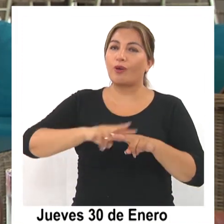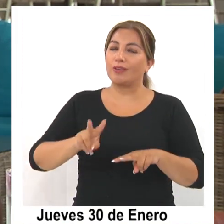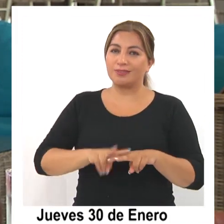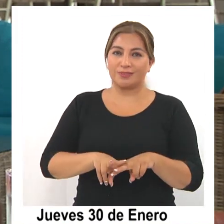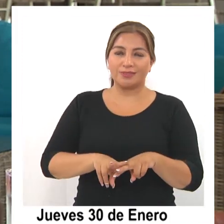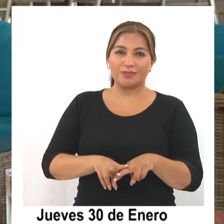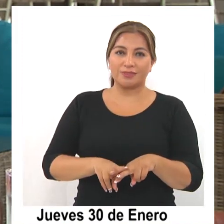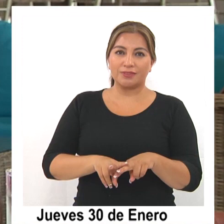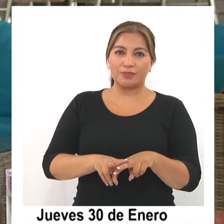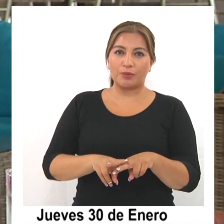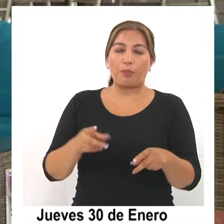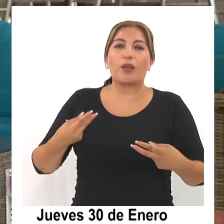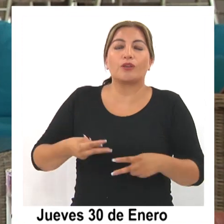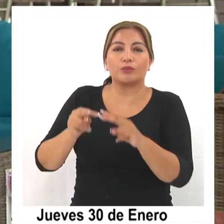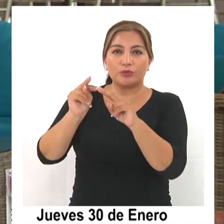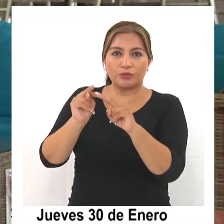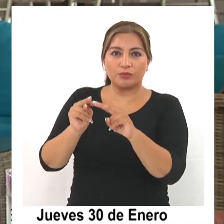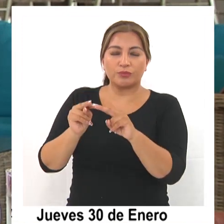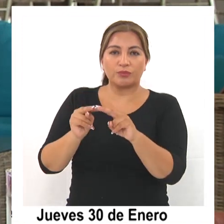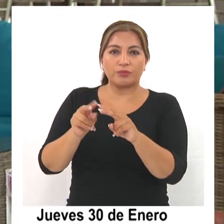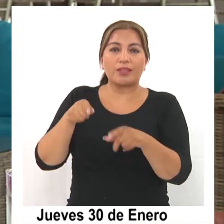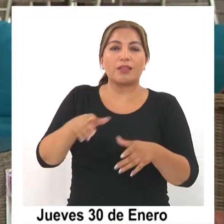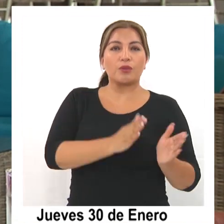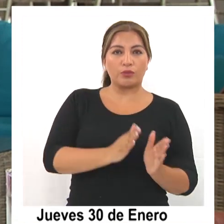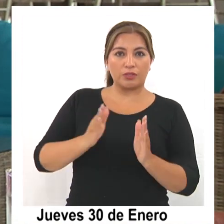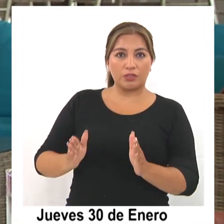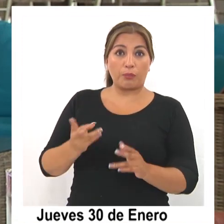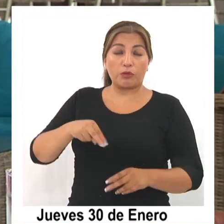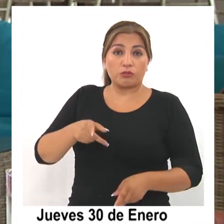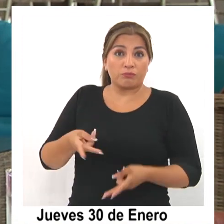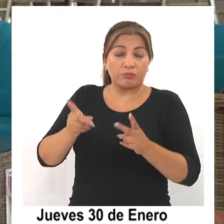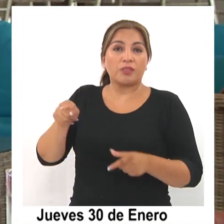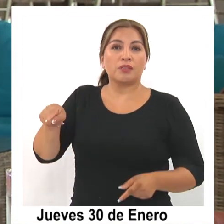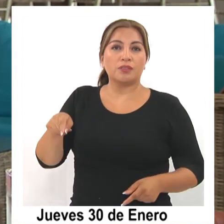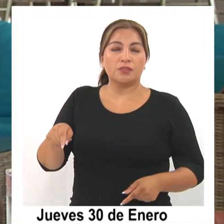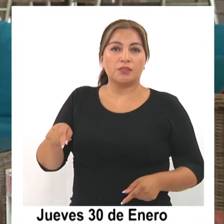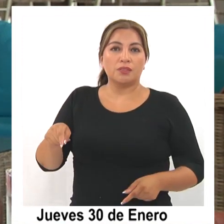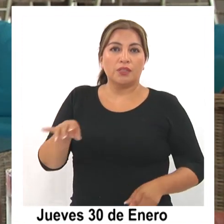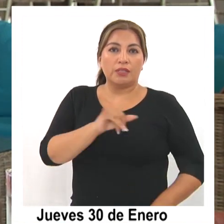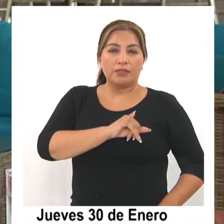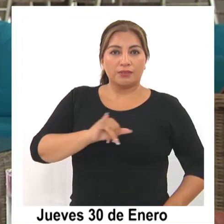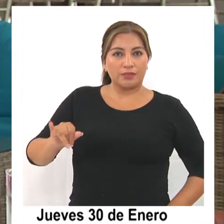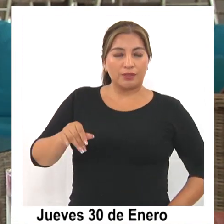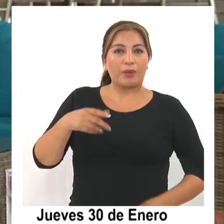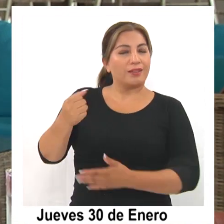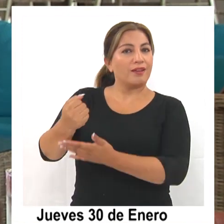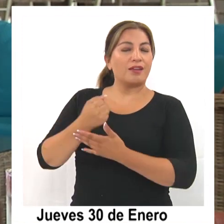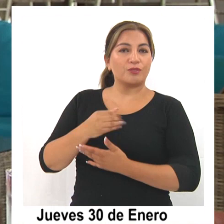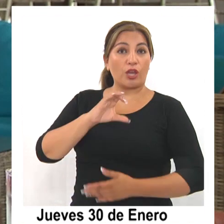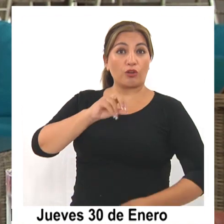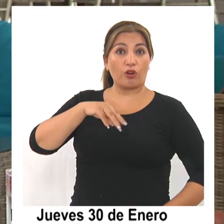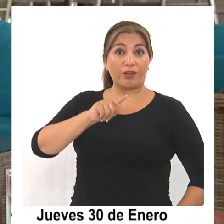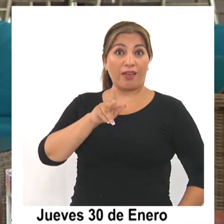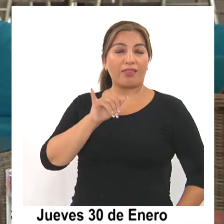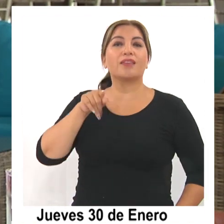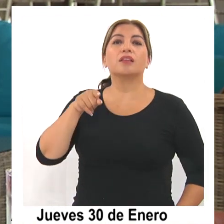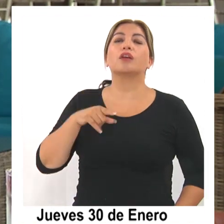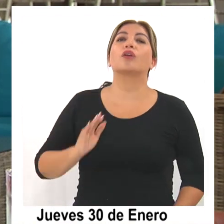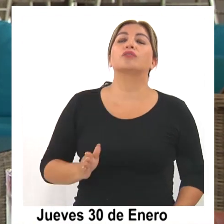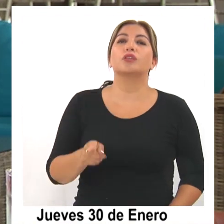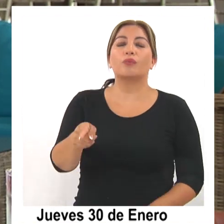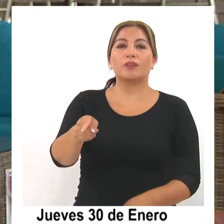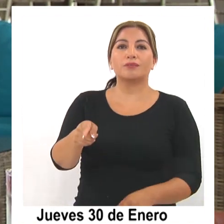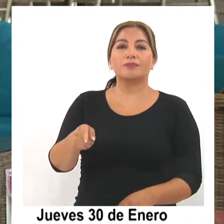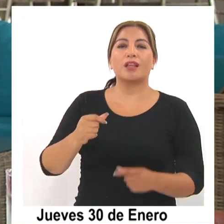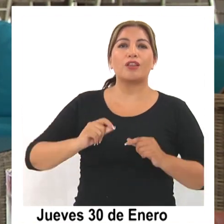más pertinente, más adecuada y que sea en una etapa que les permita a ellos luego de esta ayuda de Conadi poder continuar